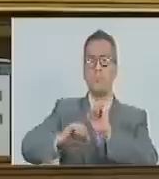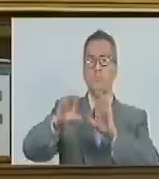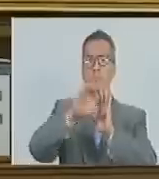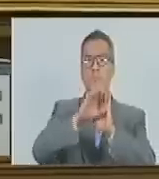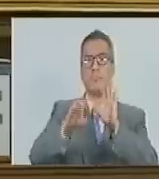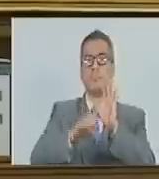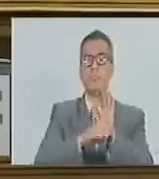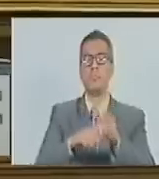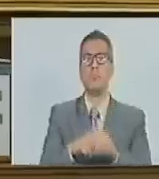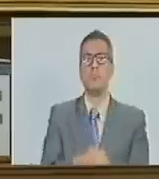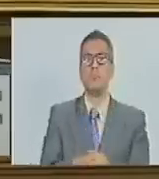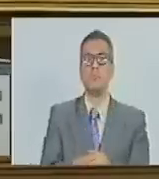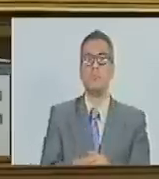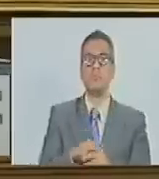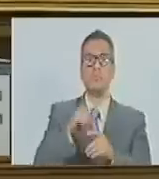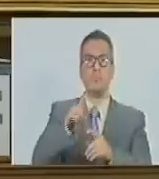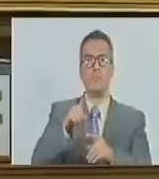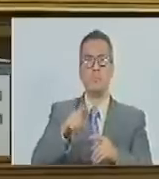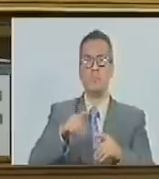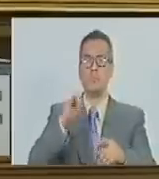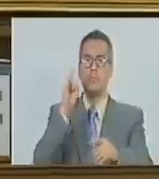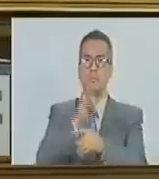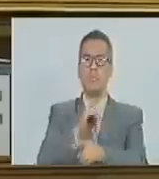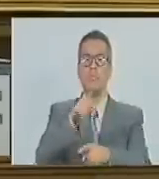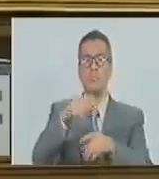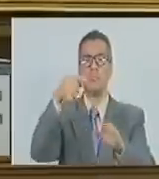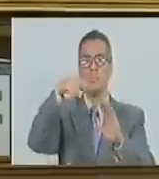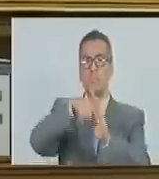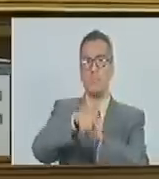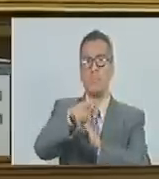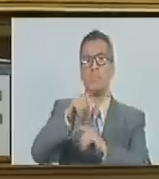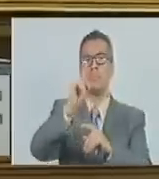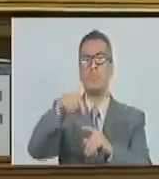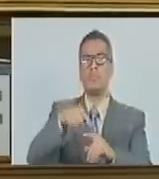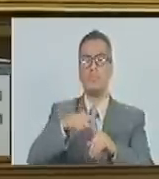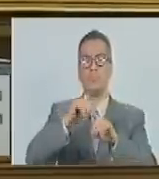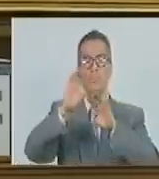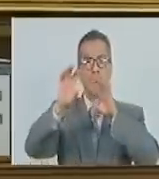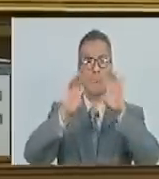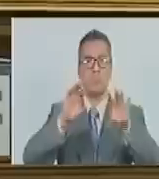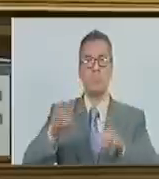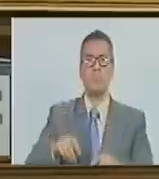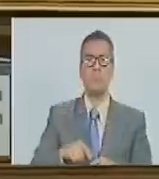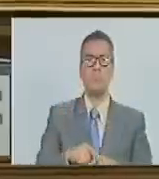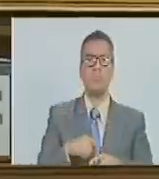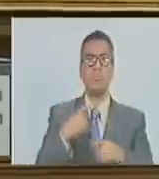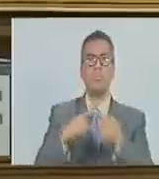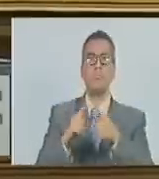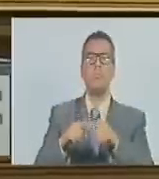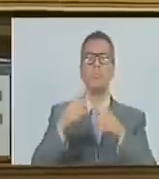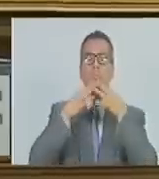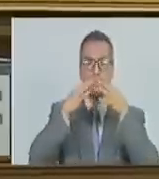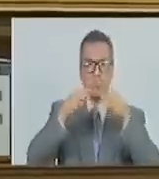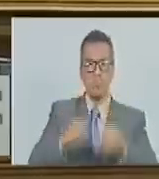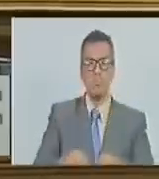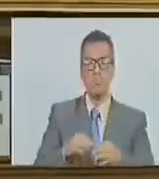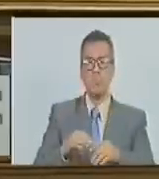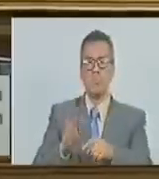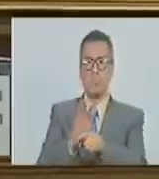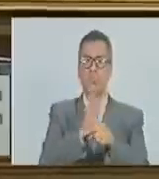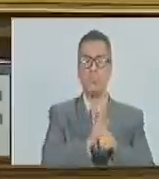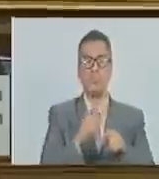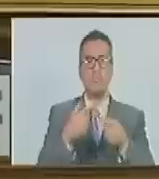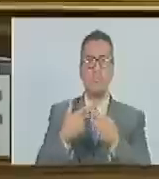Constitución de sus enemigos internos y externos, no solamente garantizar y preservar la